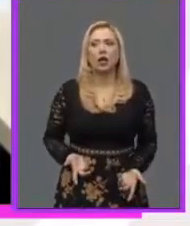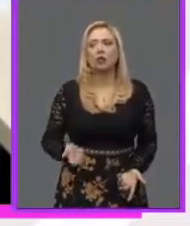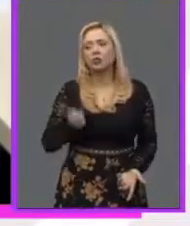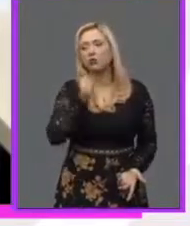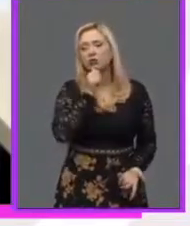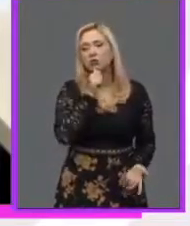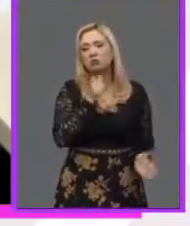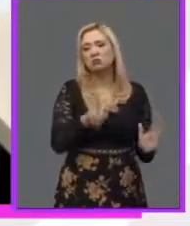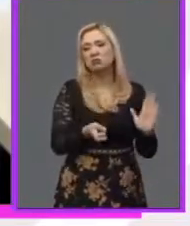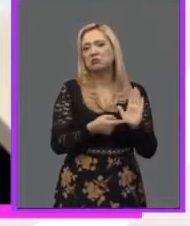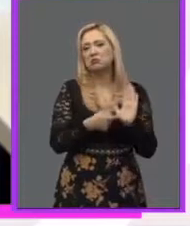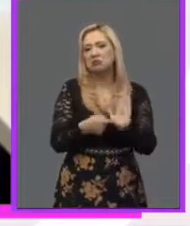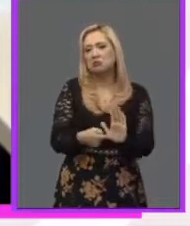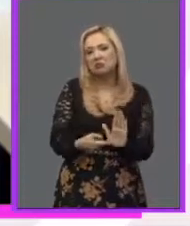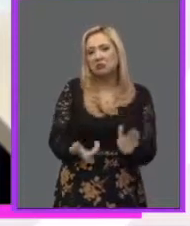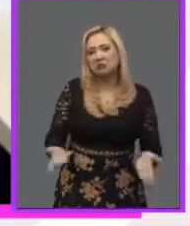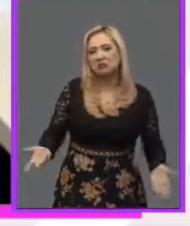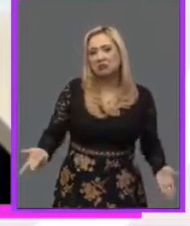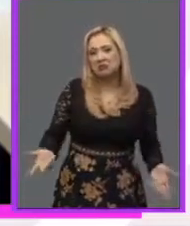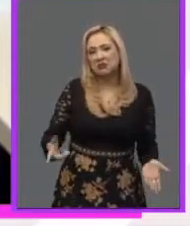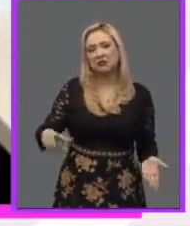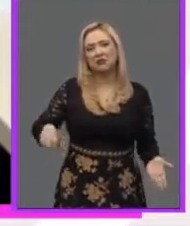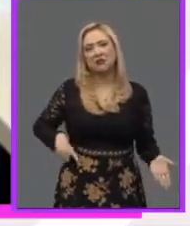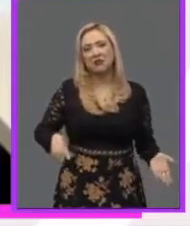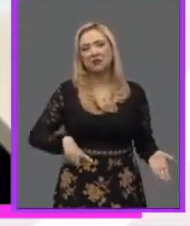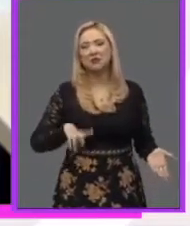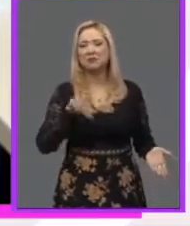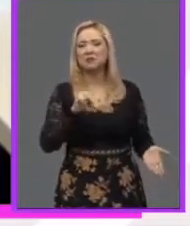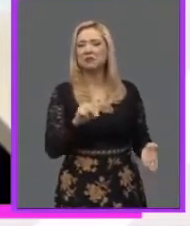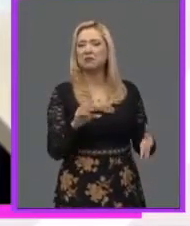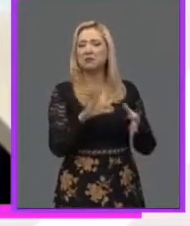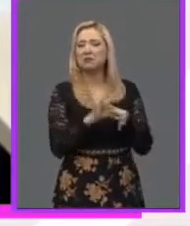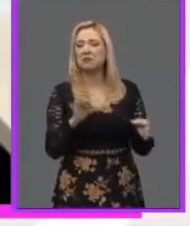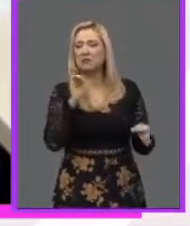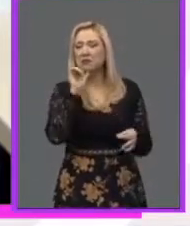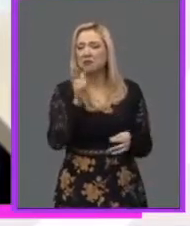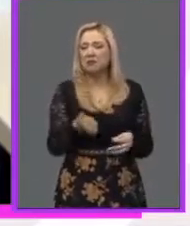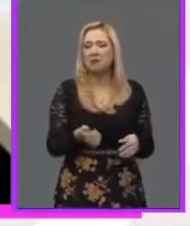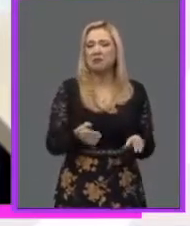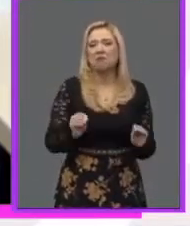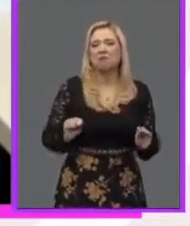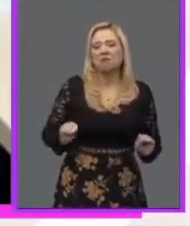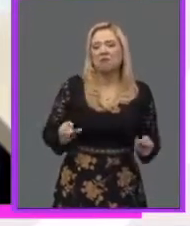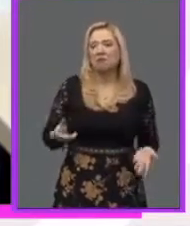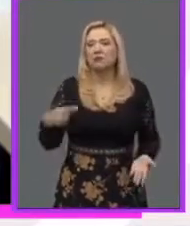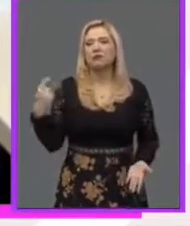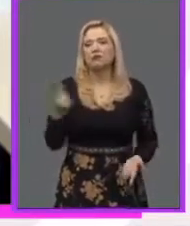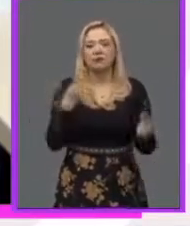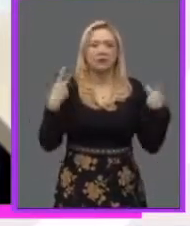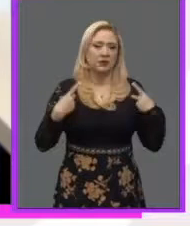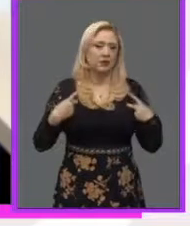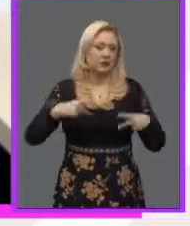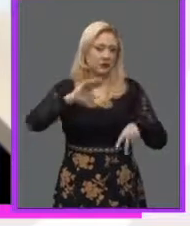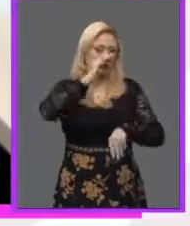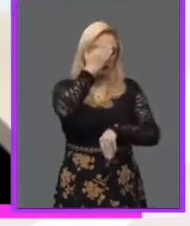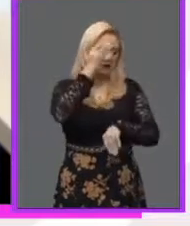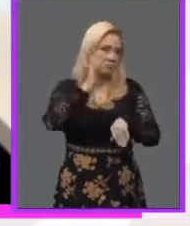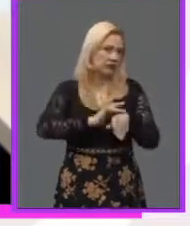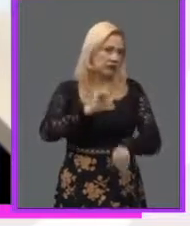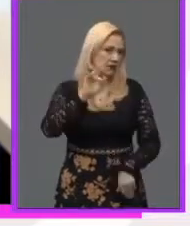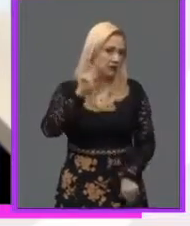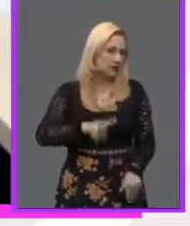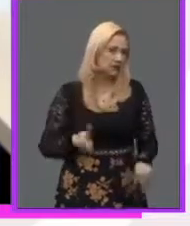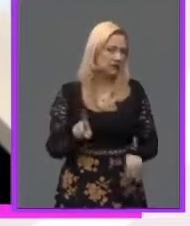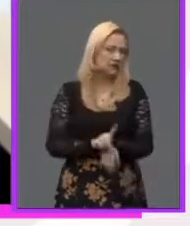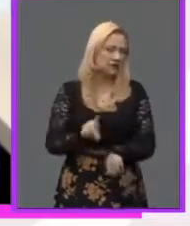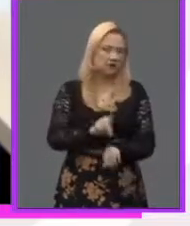tan marcado a veces en la agenda o en ciertos espacios de discusión, pero pues es algo que la gente está viviendo en su